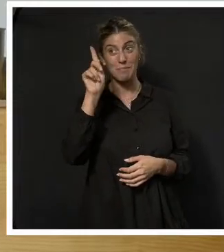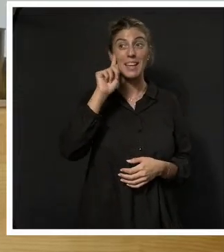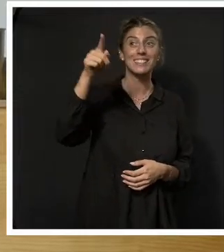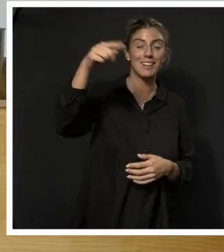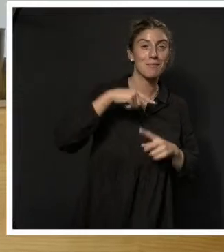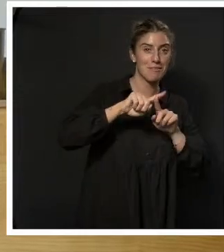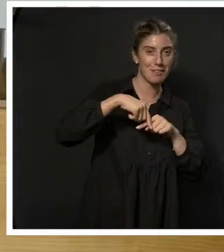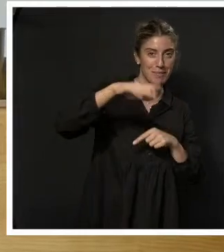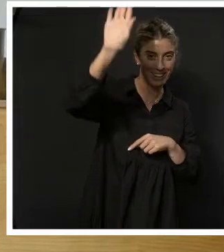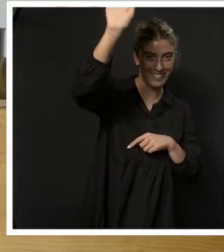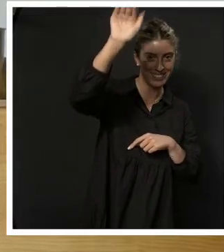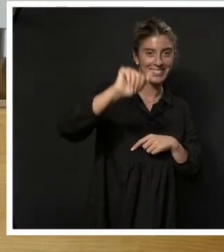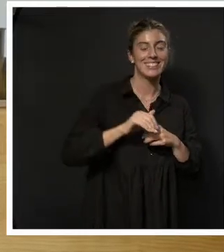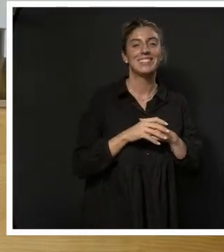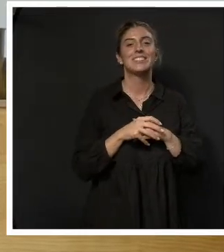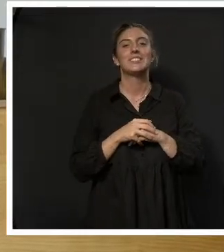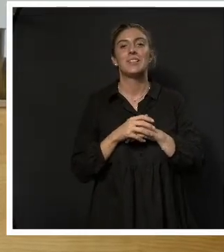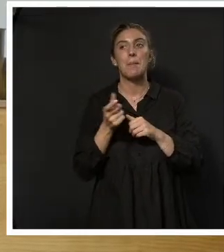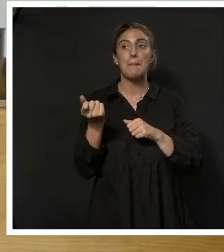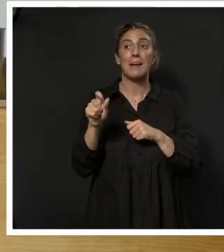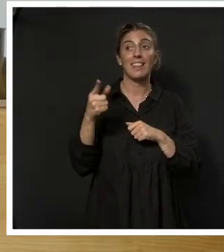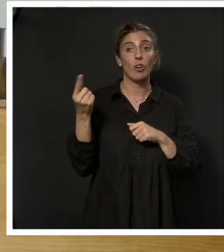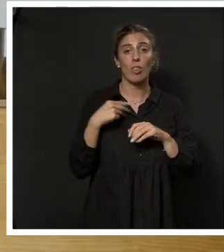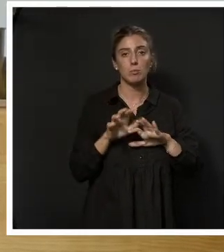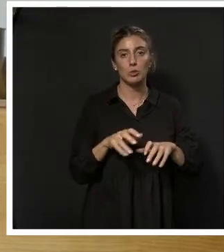parece Mejor si no comemos empanadas